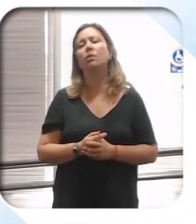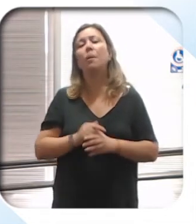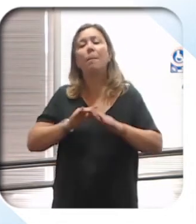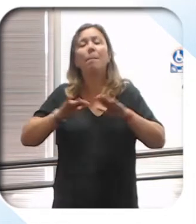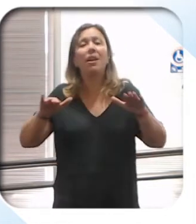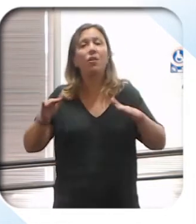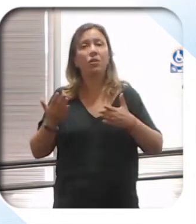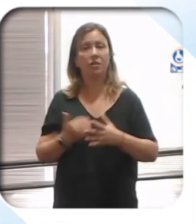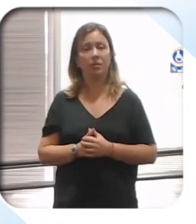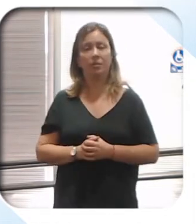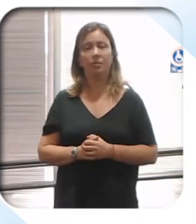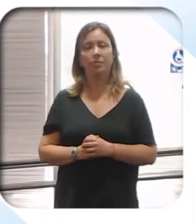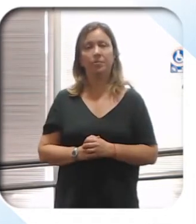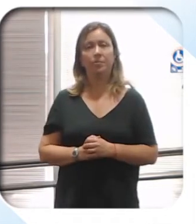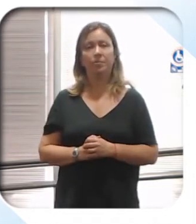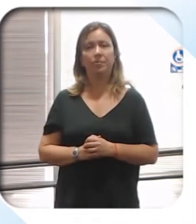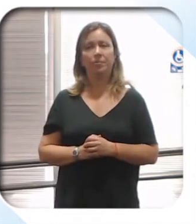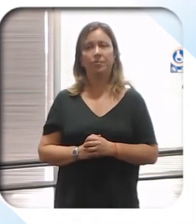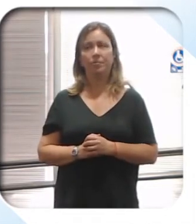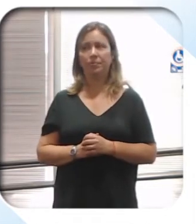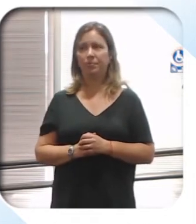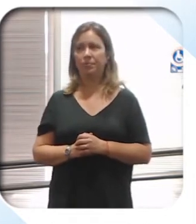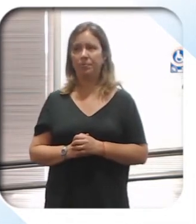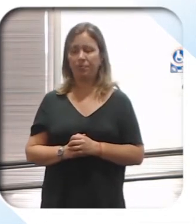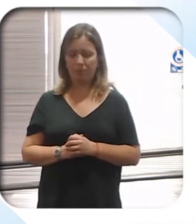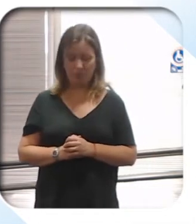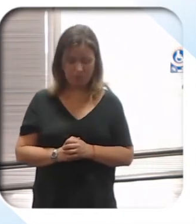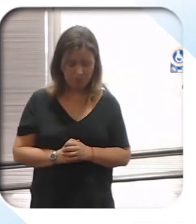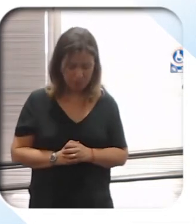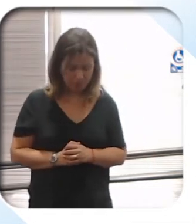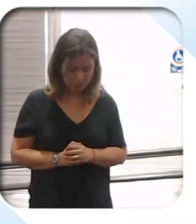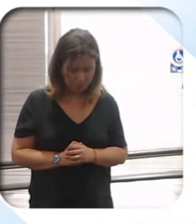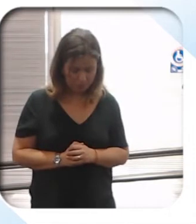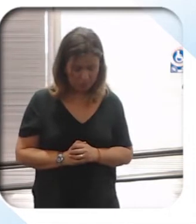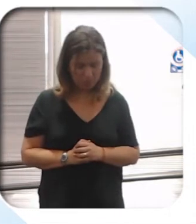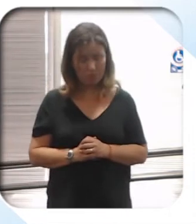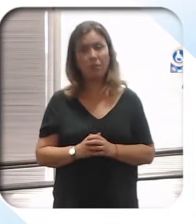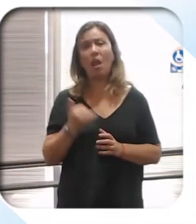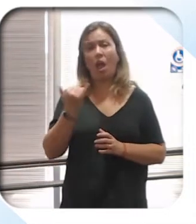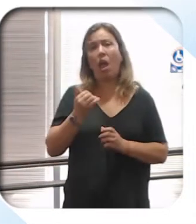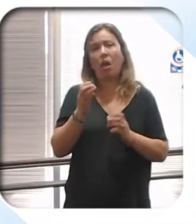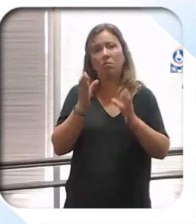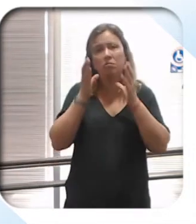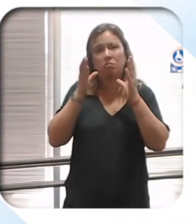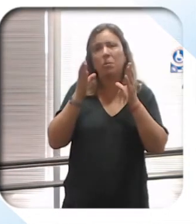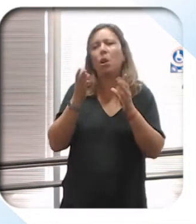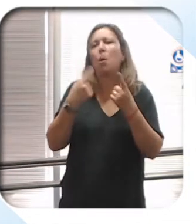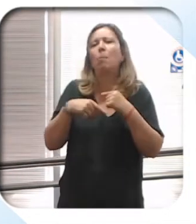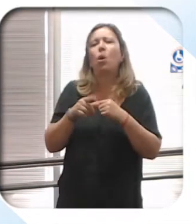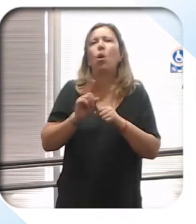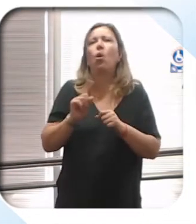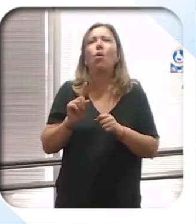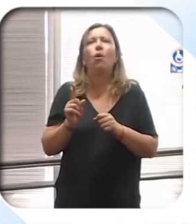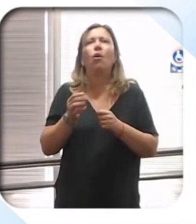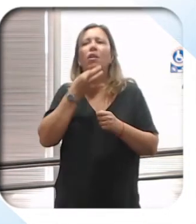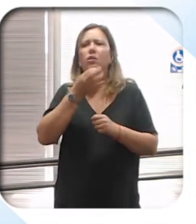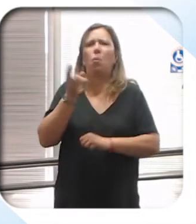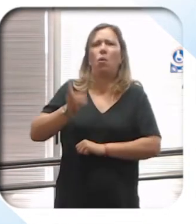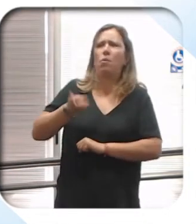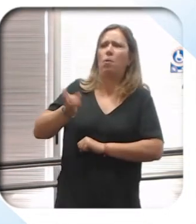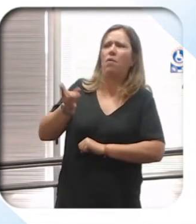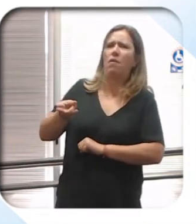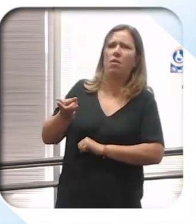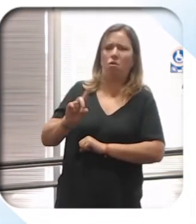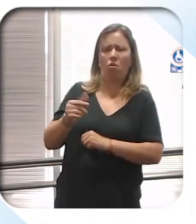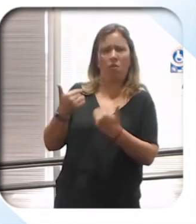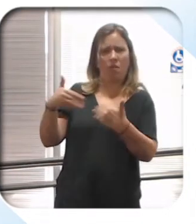menores. A ver, por supuesto que hay riesgos, pero no por ello vamos a evitar que vivan